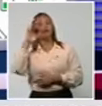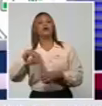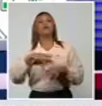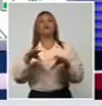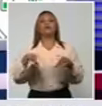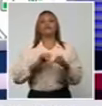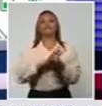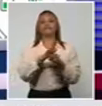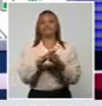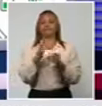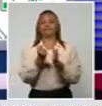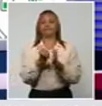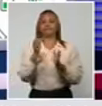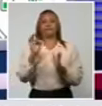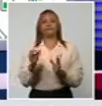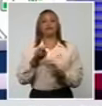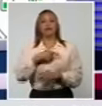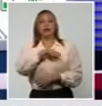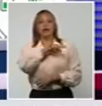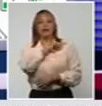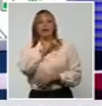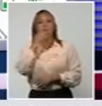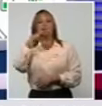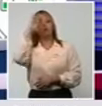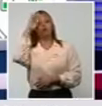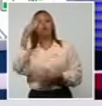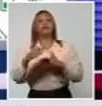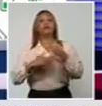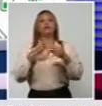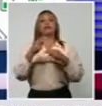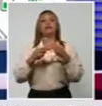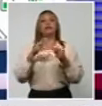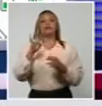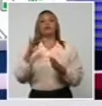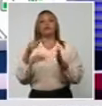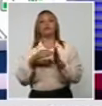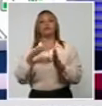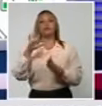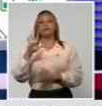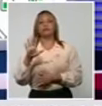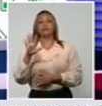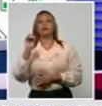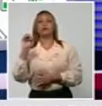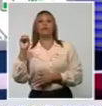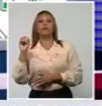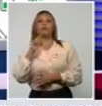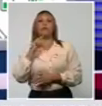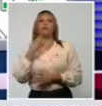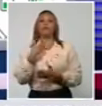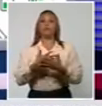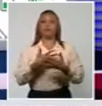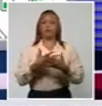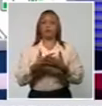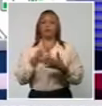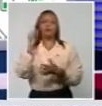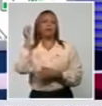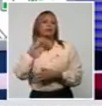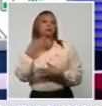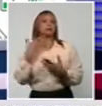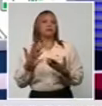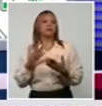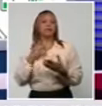enfermedad. En la jornada de ayer, Cuba procesó 4.591 muestras de PCR para la detección del SARS-CoV-2 y